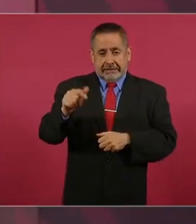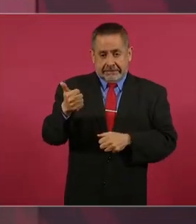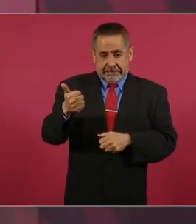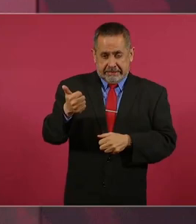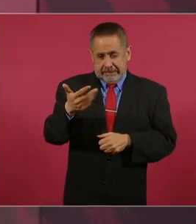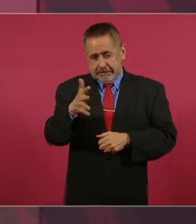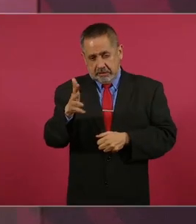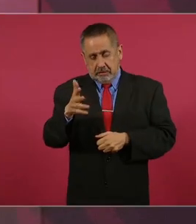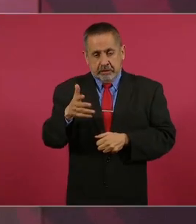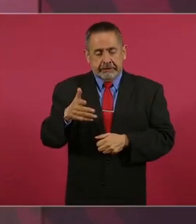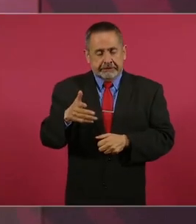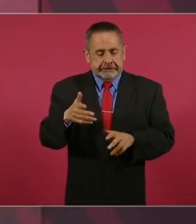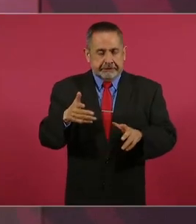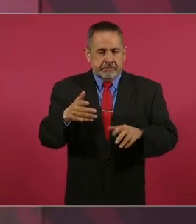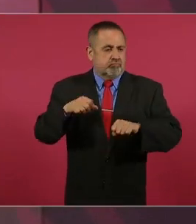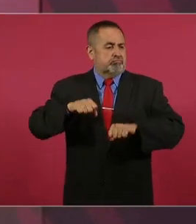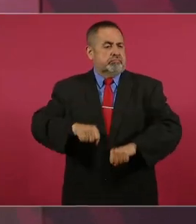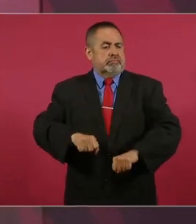1876 al poder,